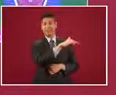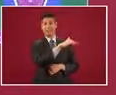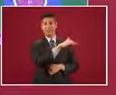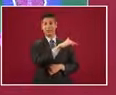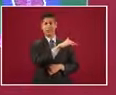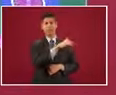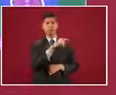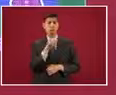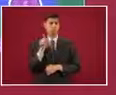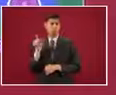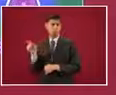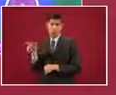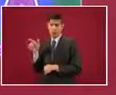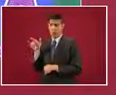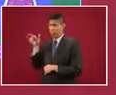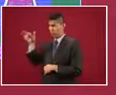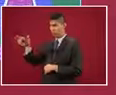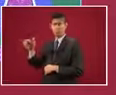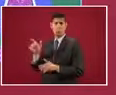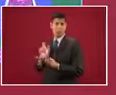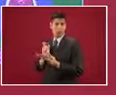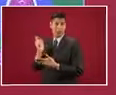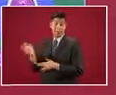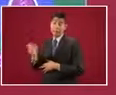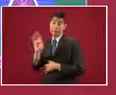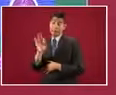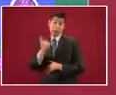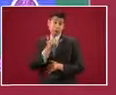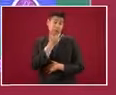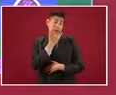comerciales. Ofrecemos disculpas a los que